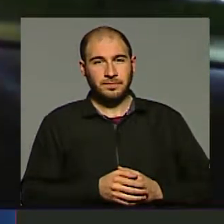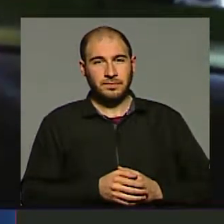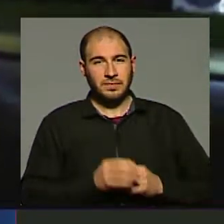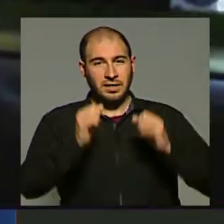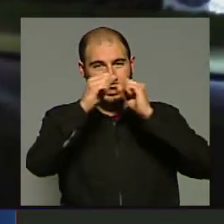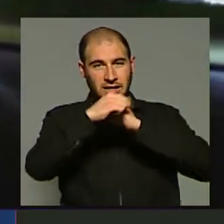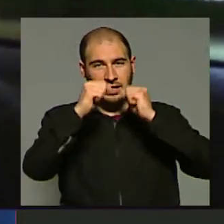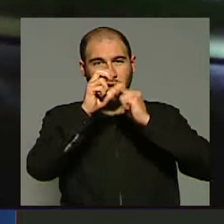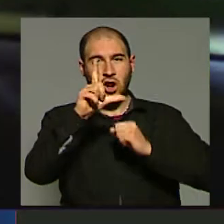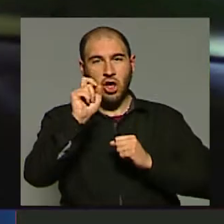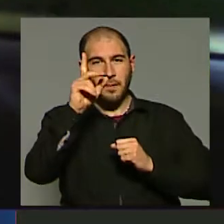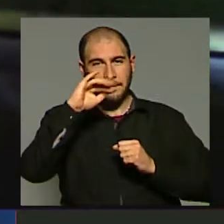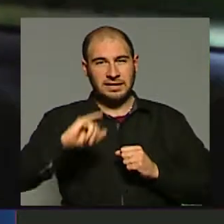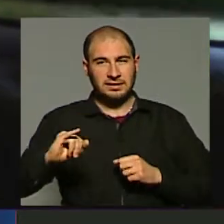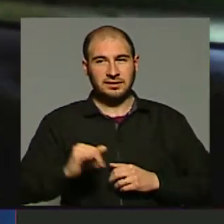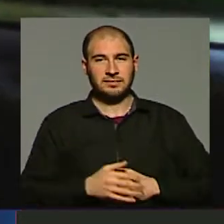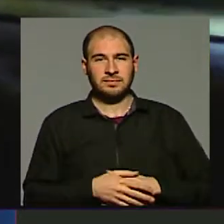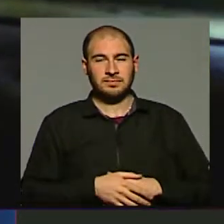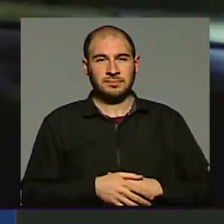del ingeniero López.